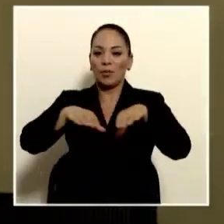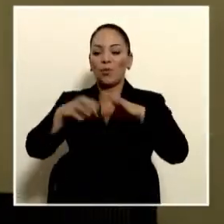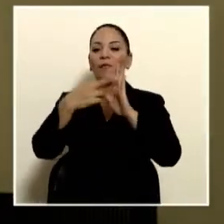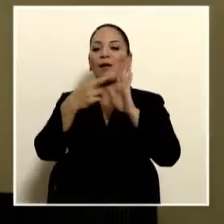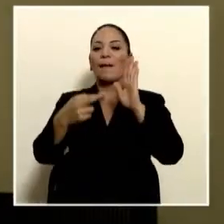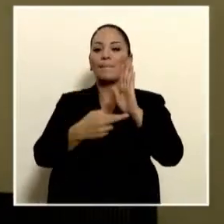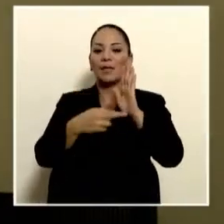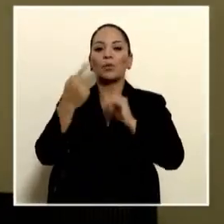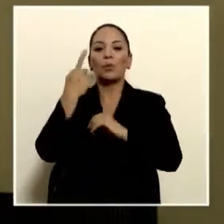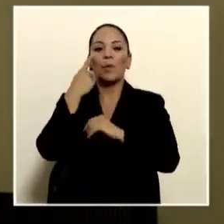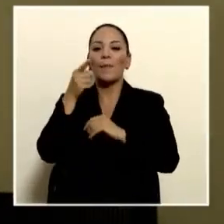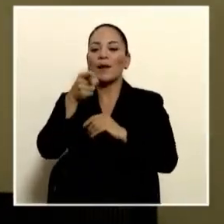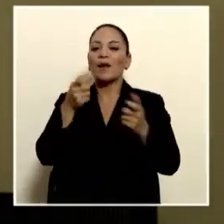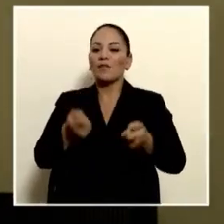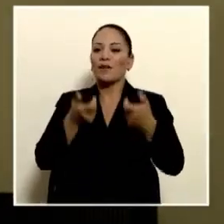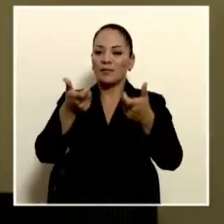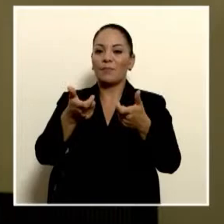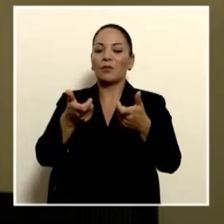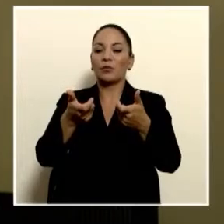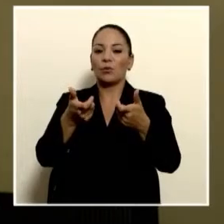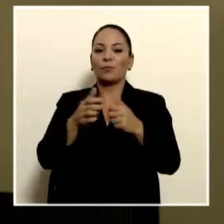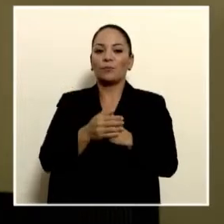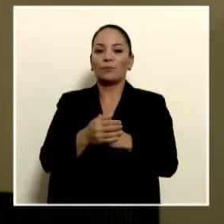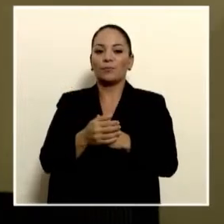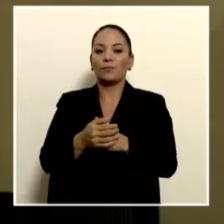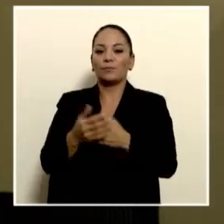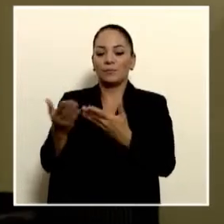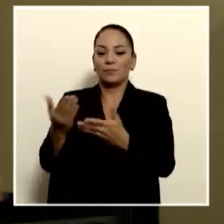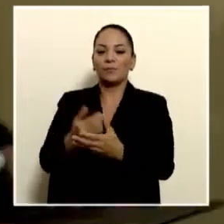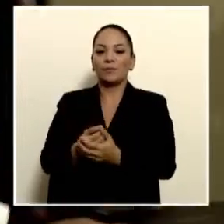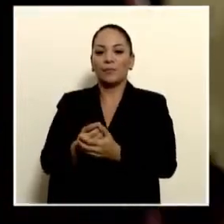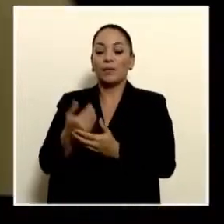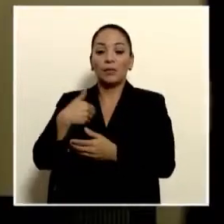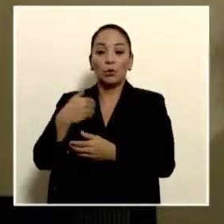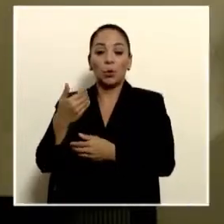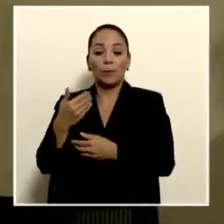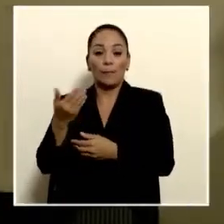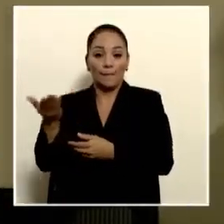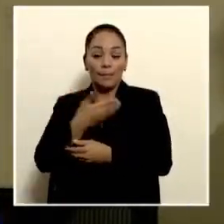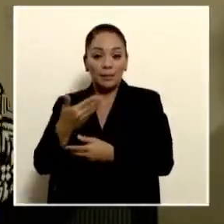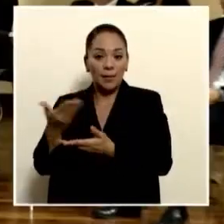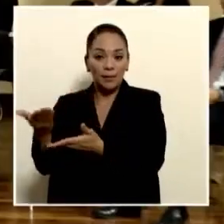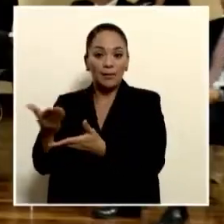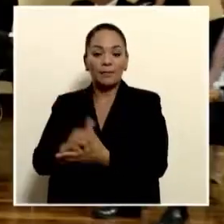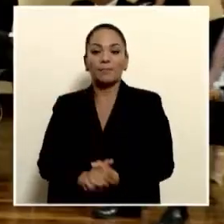Reglamento para el Enriquecimiento del Arroz. Señor presidente, tiene usted el uso de la palabra.